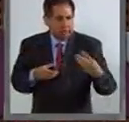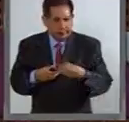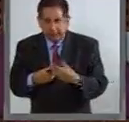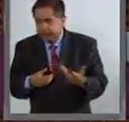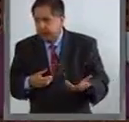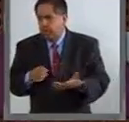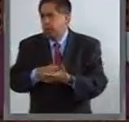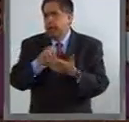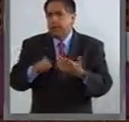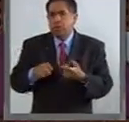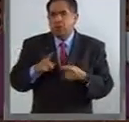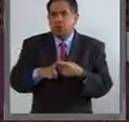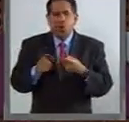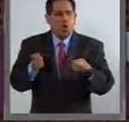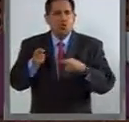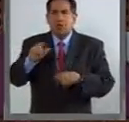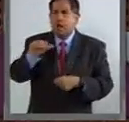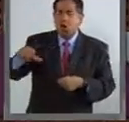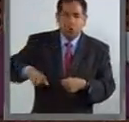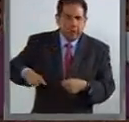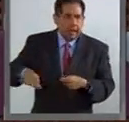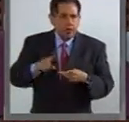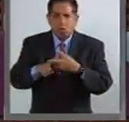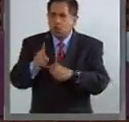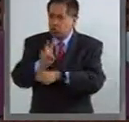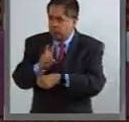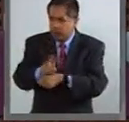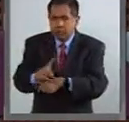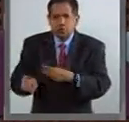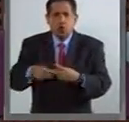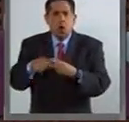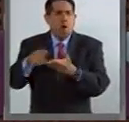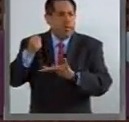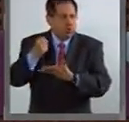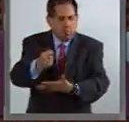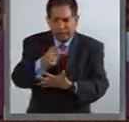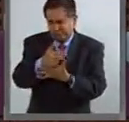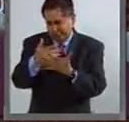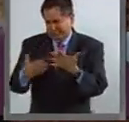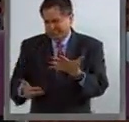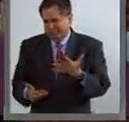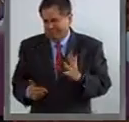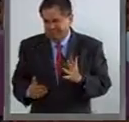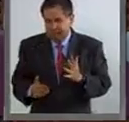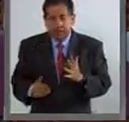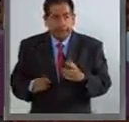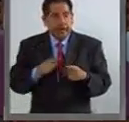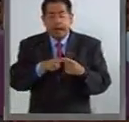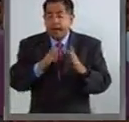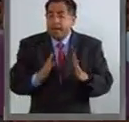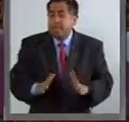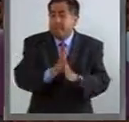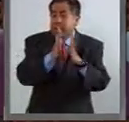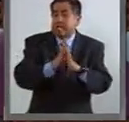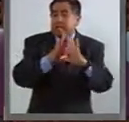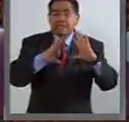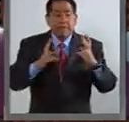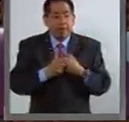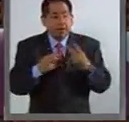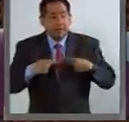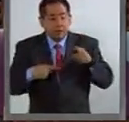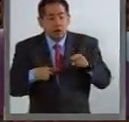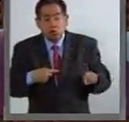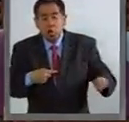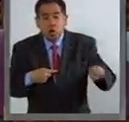otros, el control del gobierno, la supervisión presupuestaria, etcétera. Entonces, el segundo es la participación y la colaboración de la